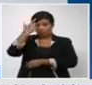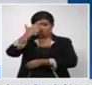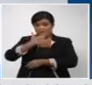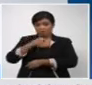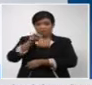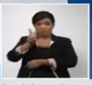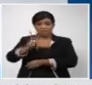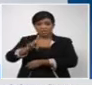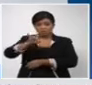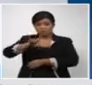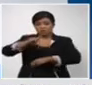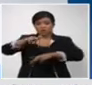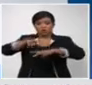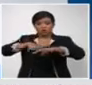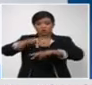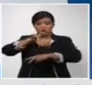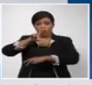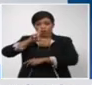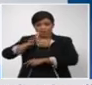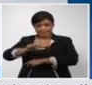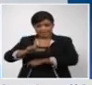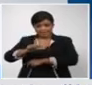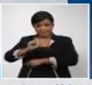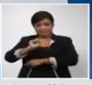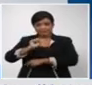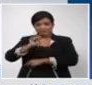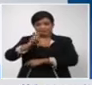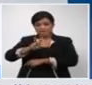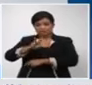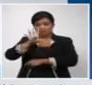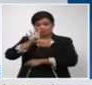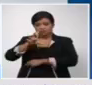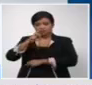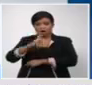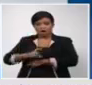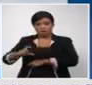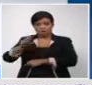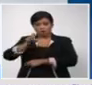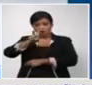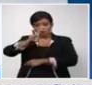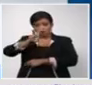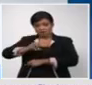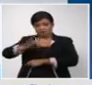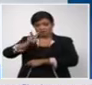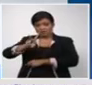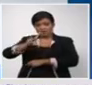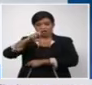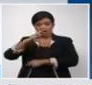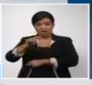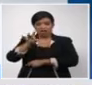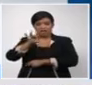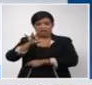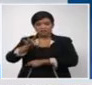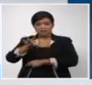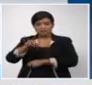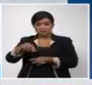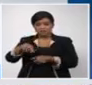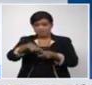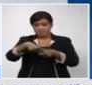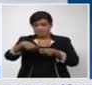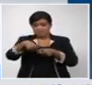29, Holguín 25, Camagüey 20, Villa Clara 15, el municipio especial Isla de la